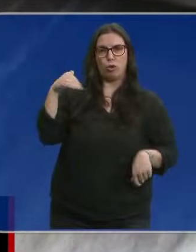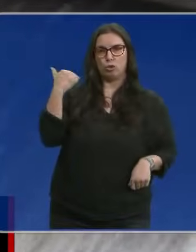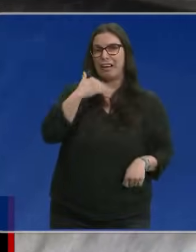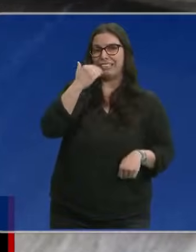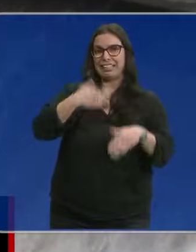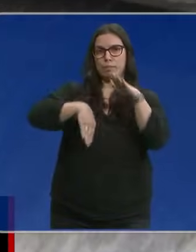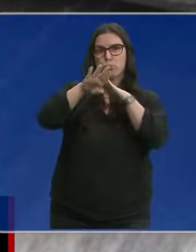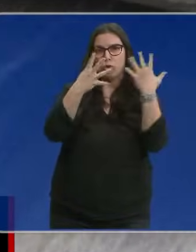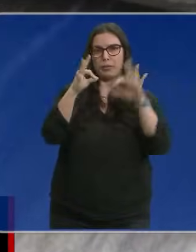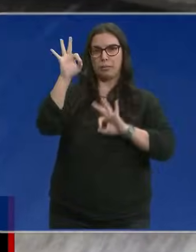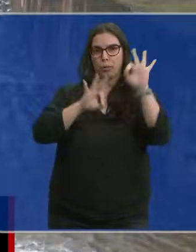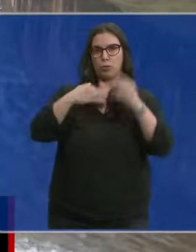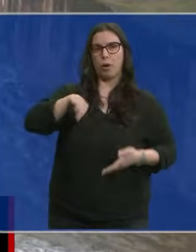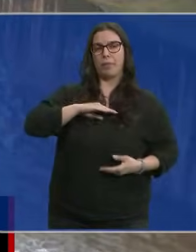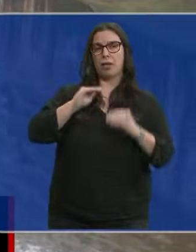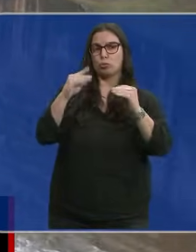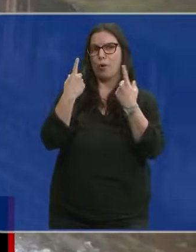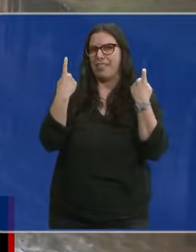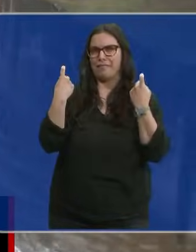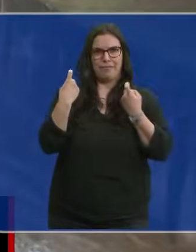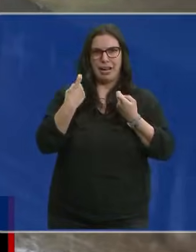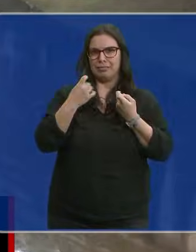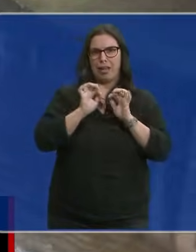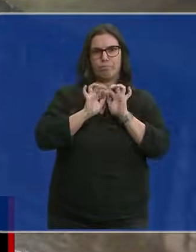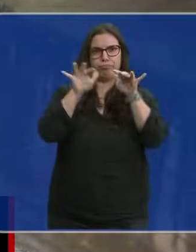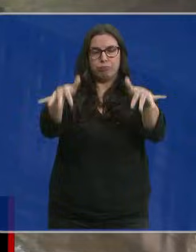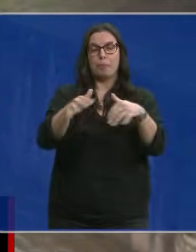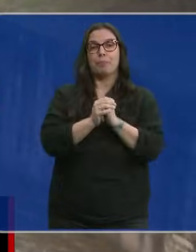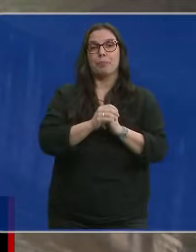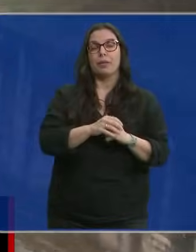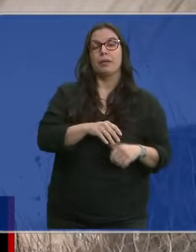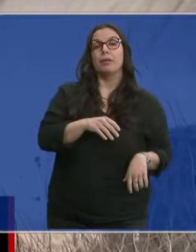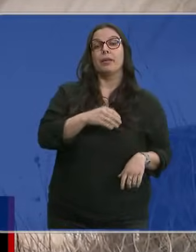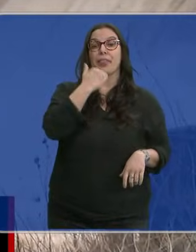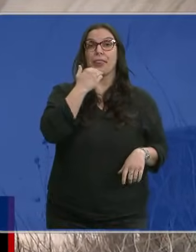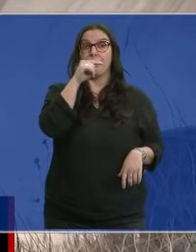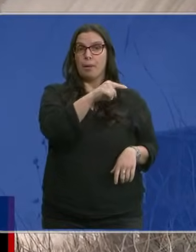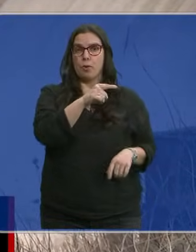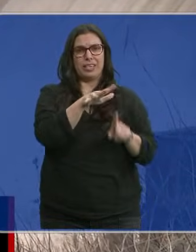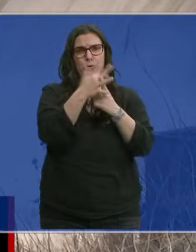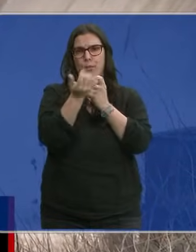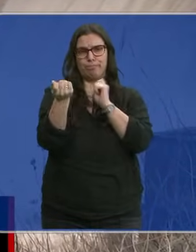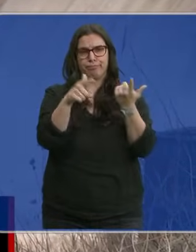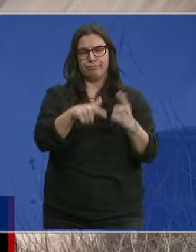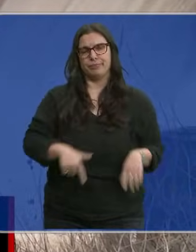al 90% de su capacidad y necesita aliviar reservas. En Villalcampo, en Zamora, la situación es muy